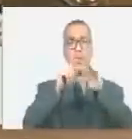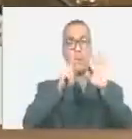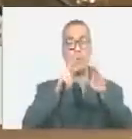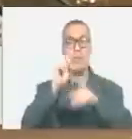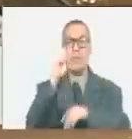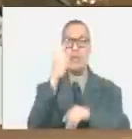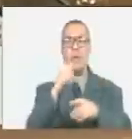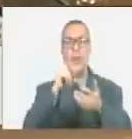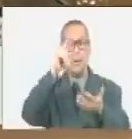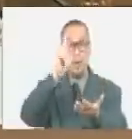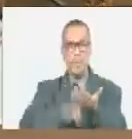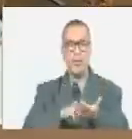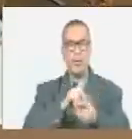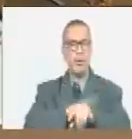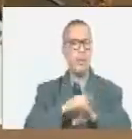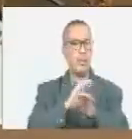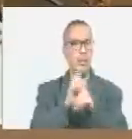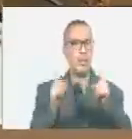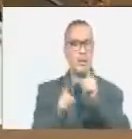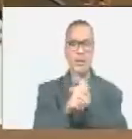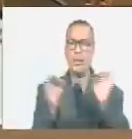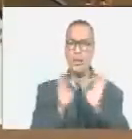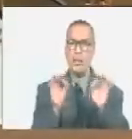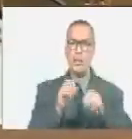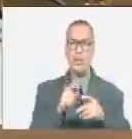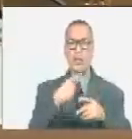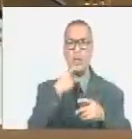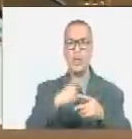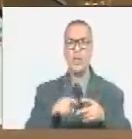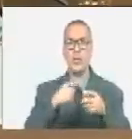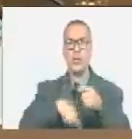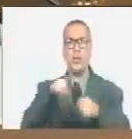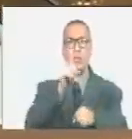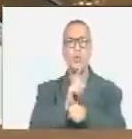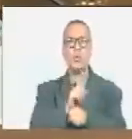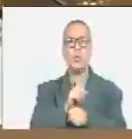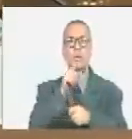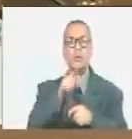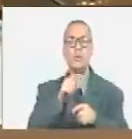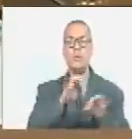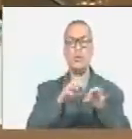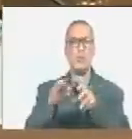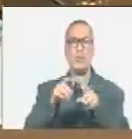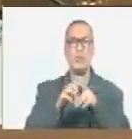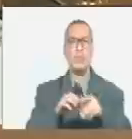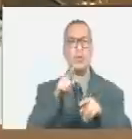se propone aprobar sin modificación la disposición derogatoria única, quedando